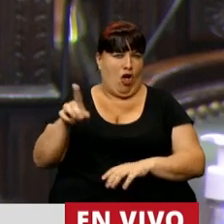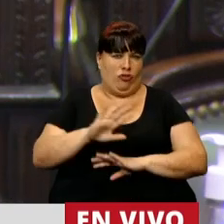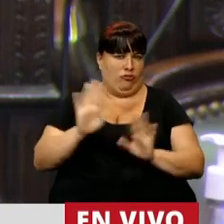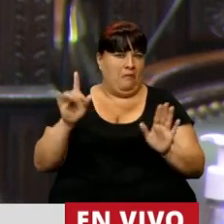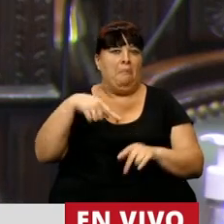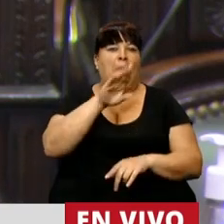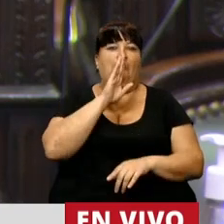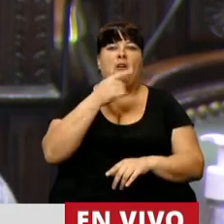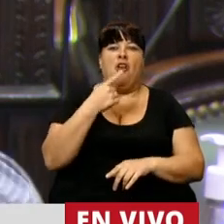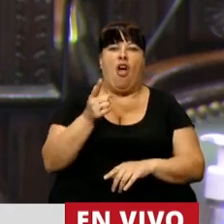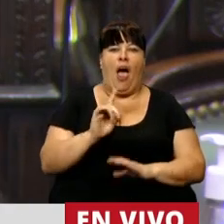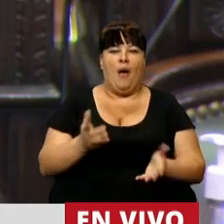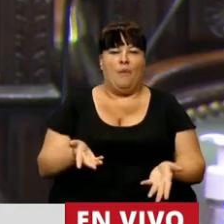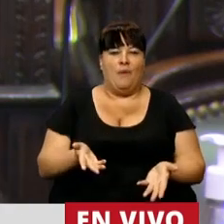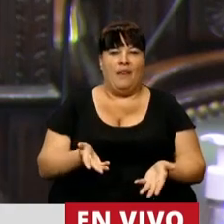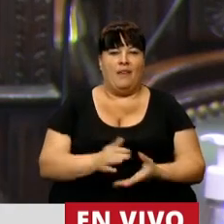nada dicen.